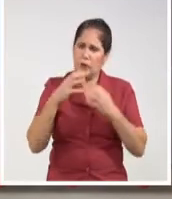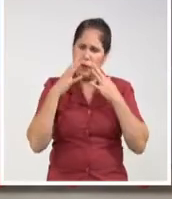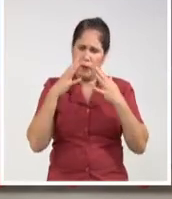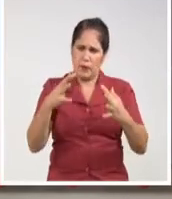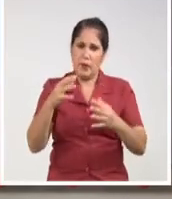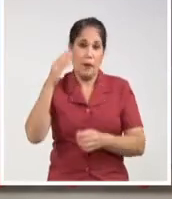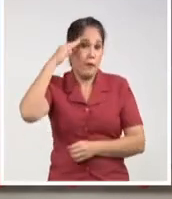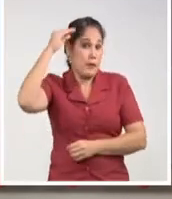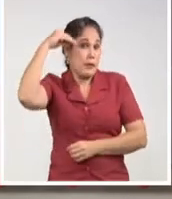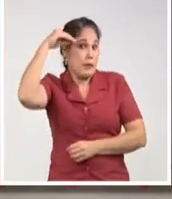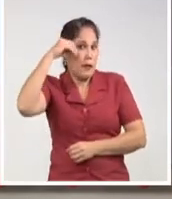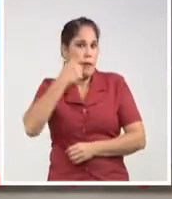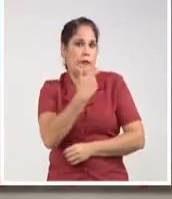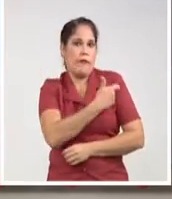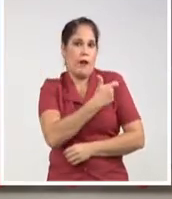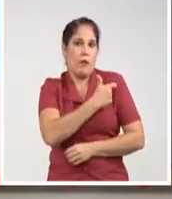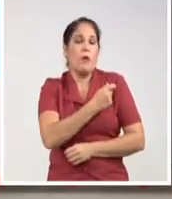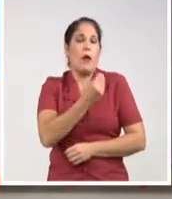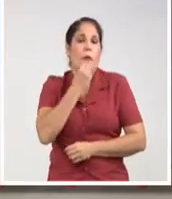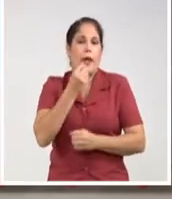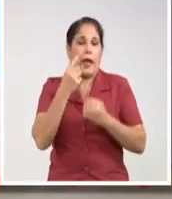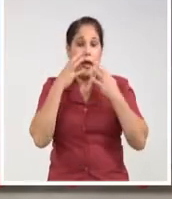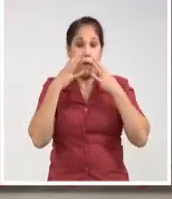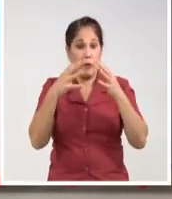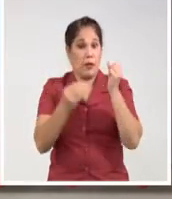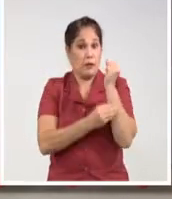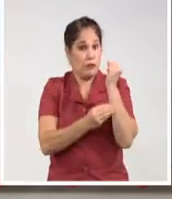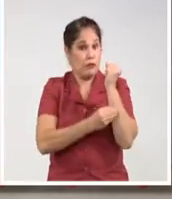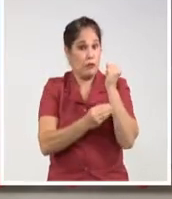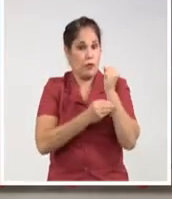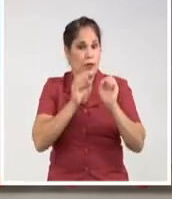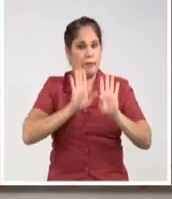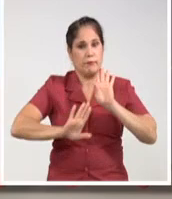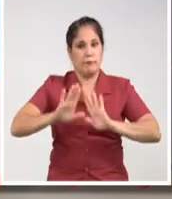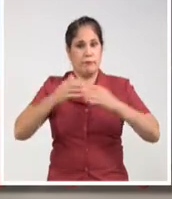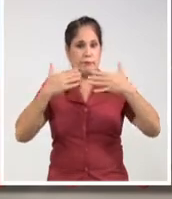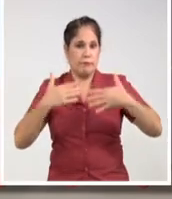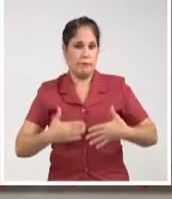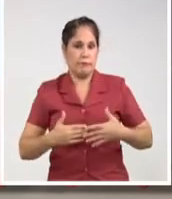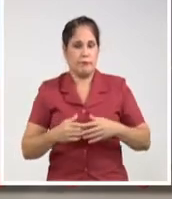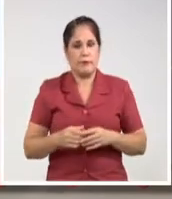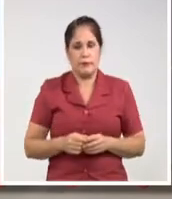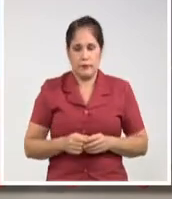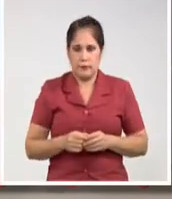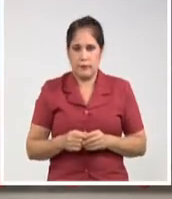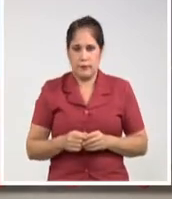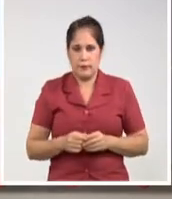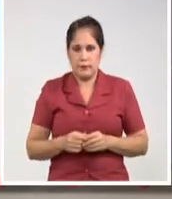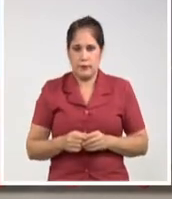positivo para que la vacunación siga siendo nuestra punta de lanza contra la COVID-19.